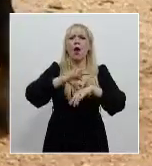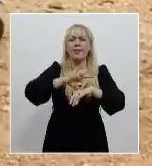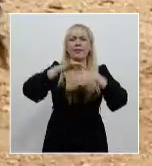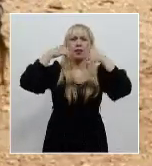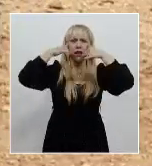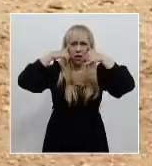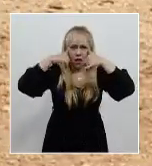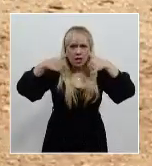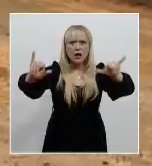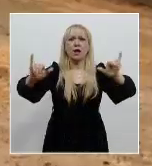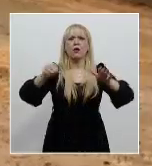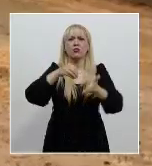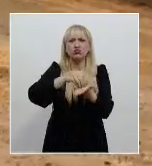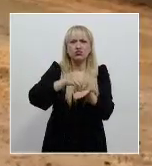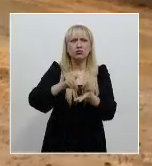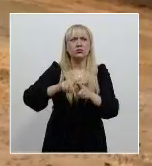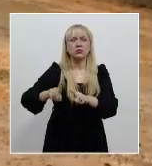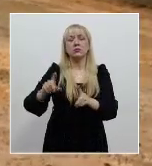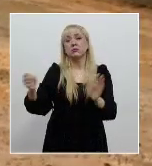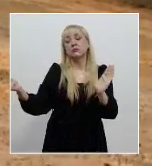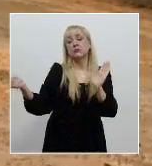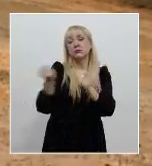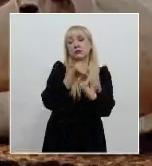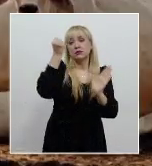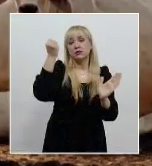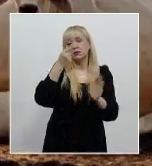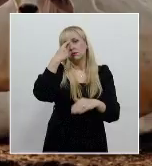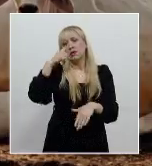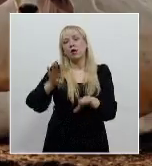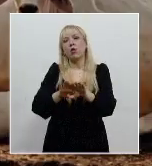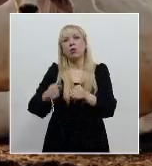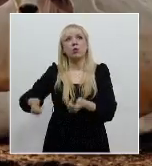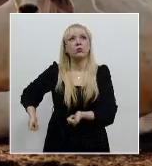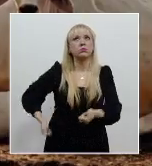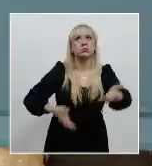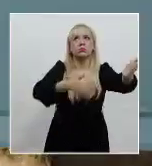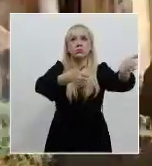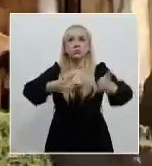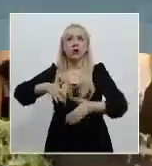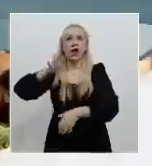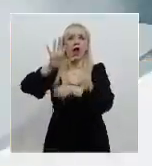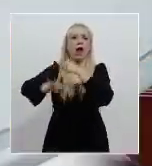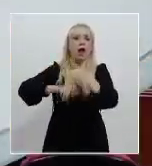salubridad, con un modelo de verificación y movilidad de ganado.